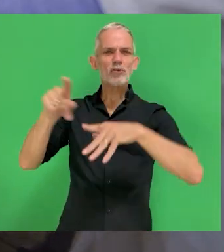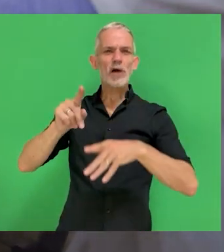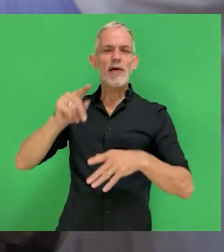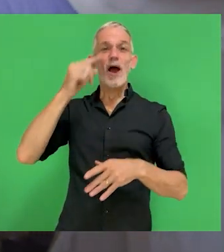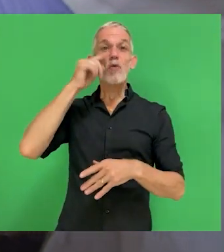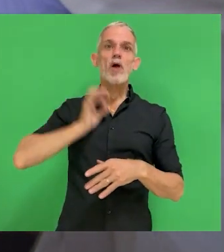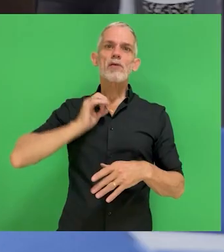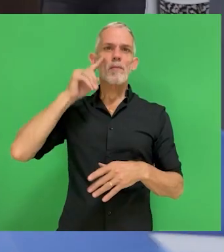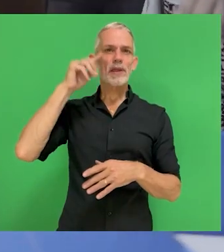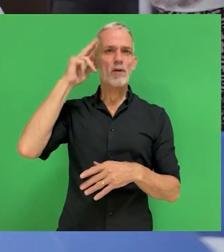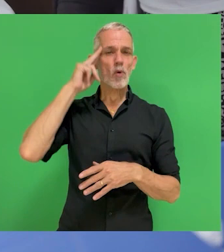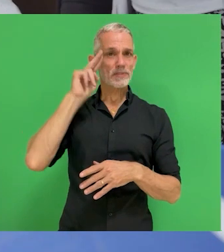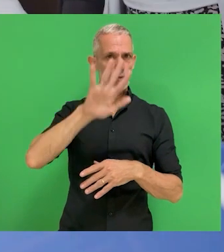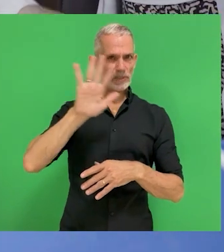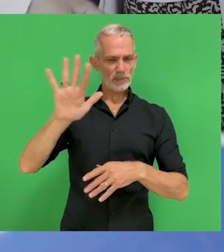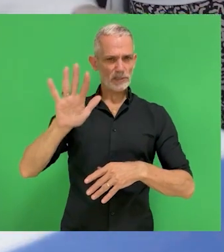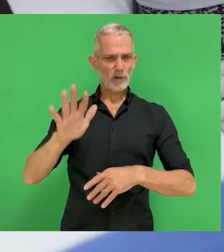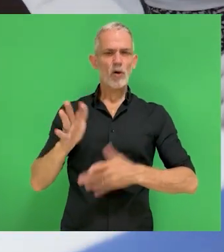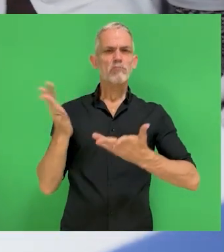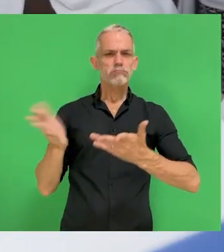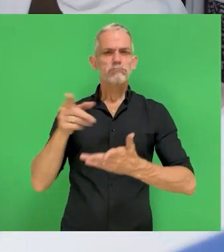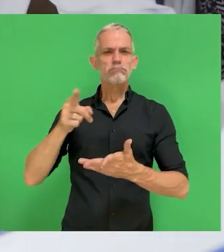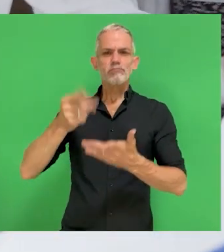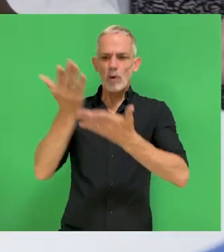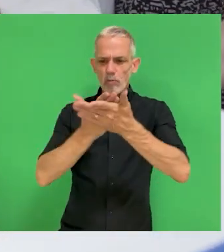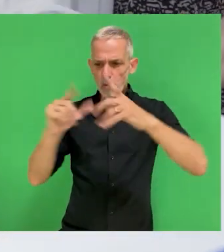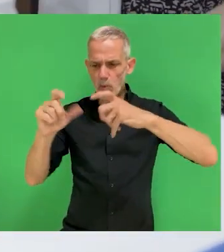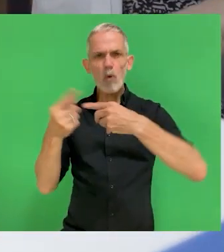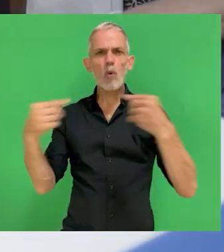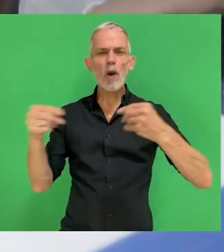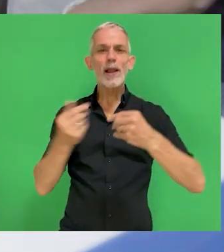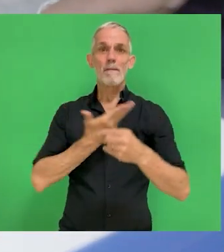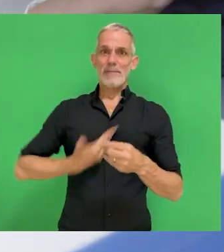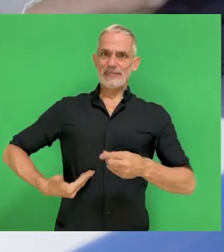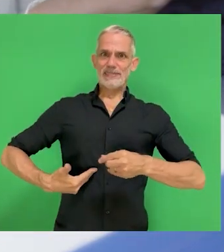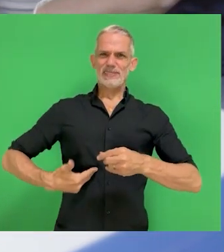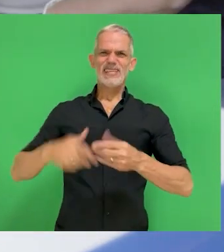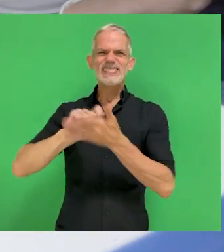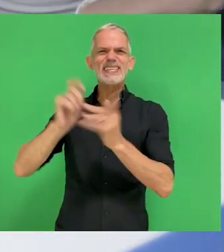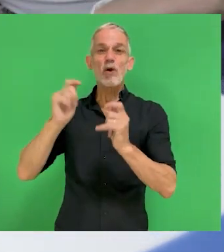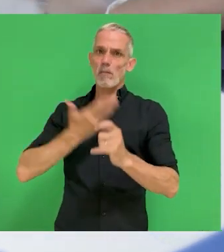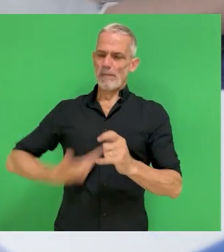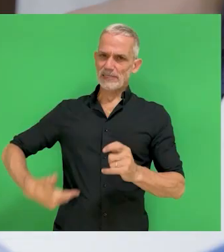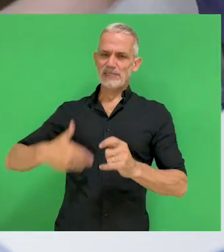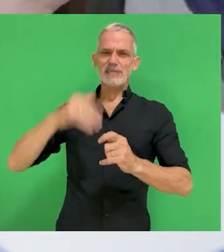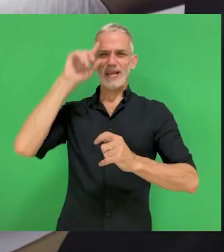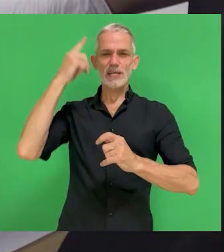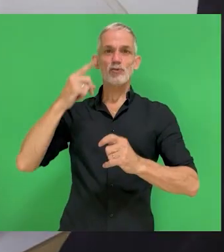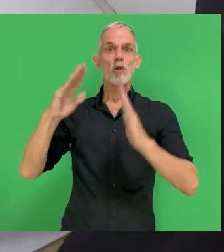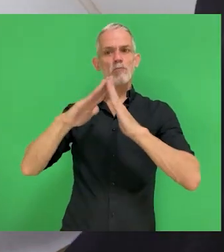del 55. En este caso es un documento producido por Presidencia de la Nación, Casa